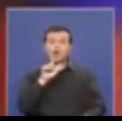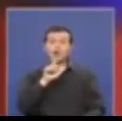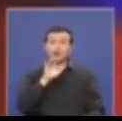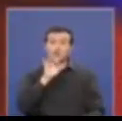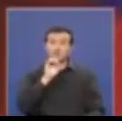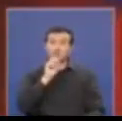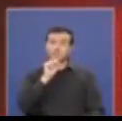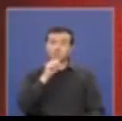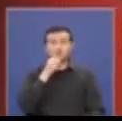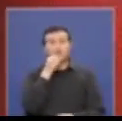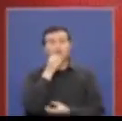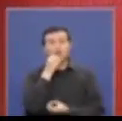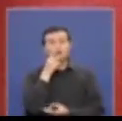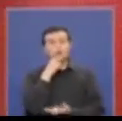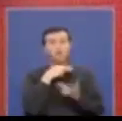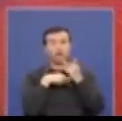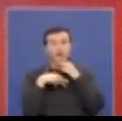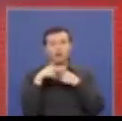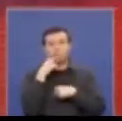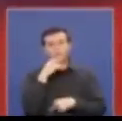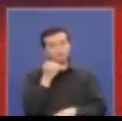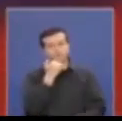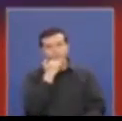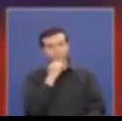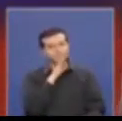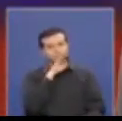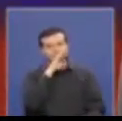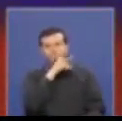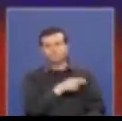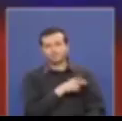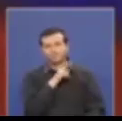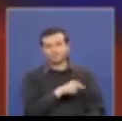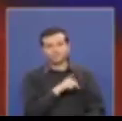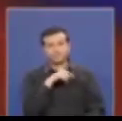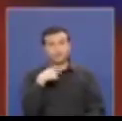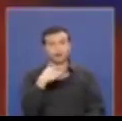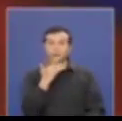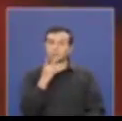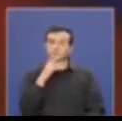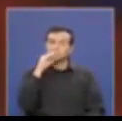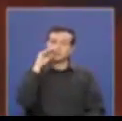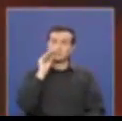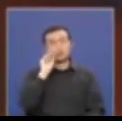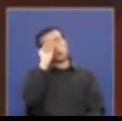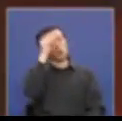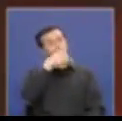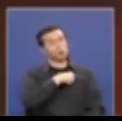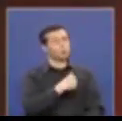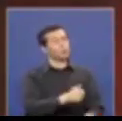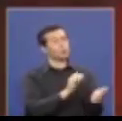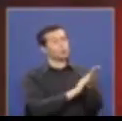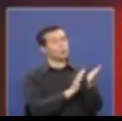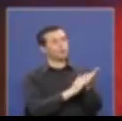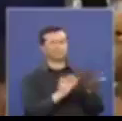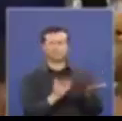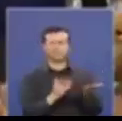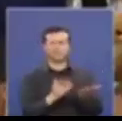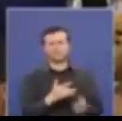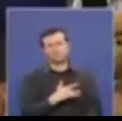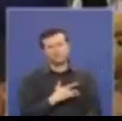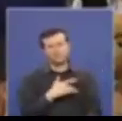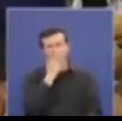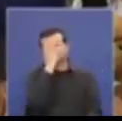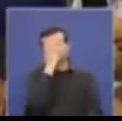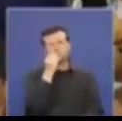Espinosa para que no hable tantas tonterías lleno de mala fe, como siempre. Para que después los condecore Nebot, ¿verdad? Esta gente indigna,